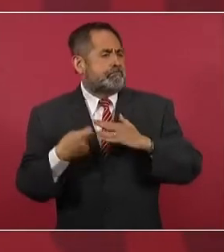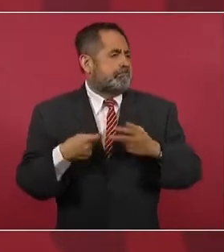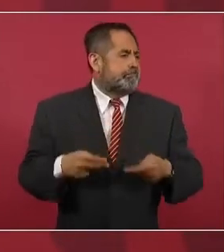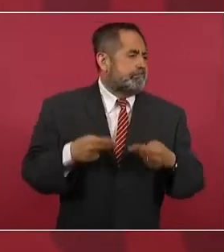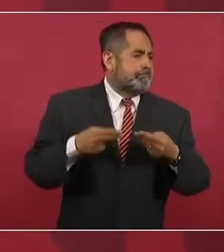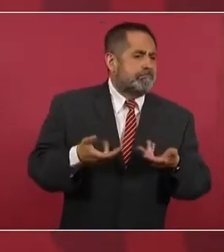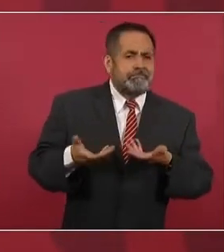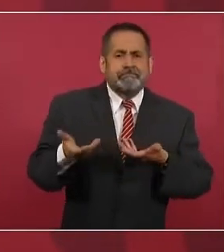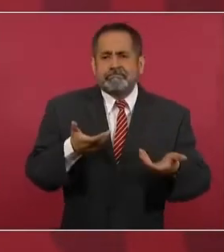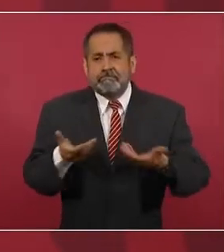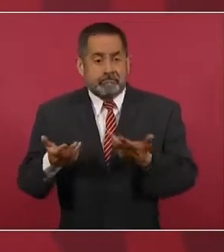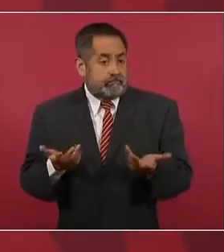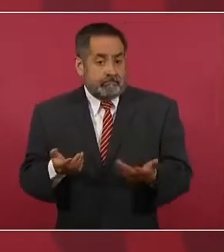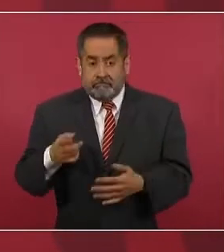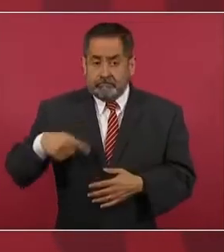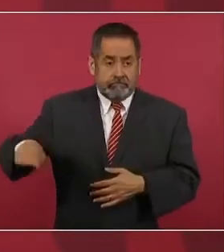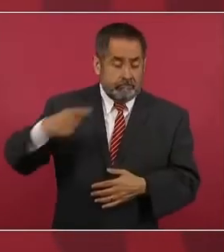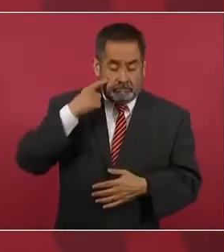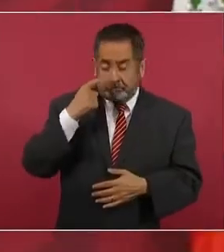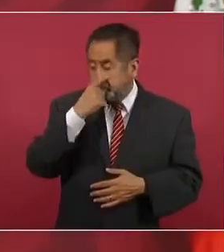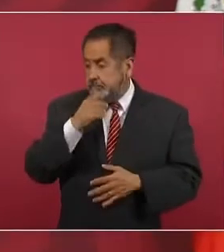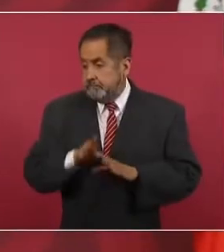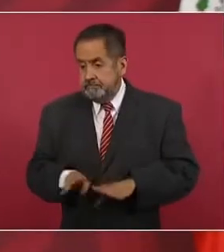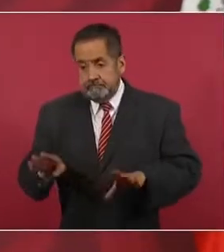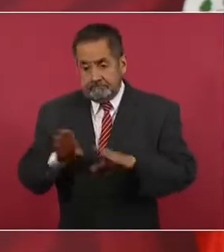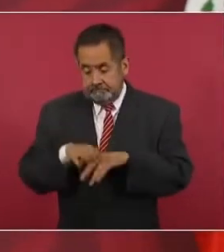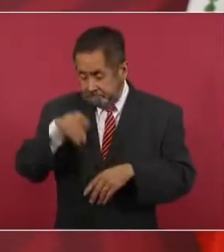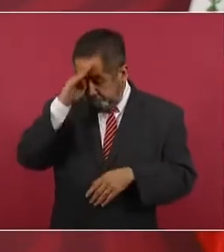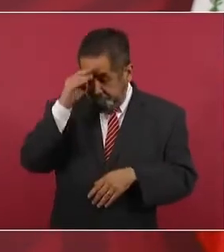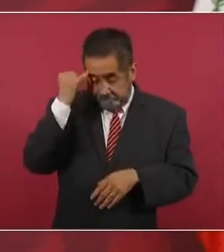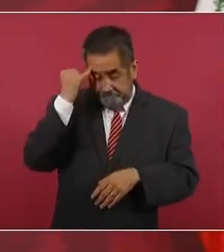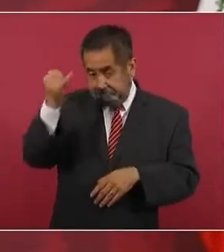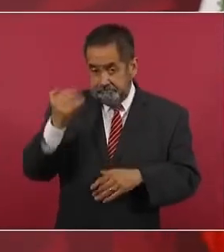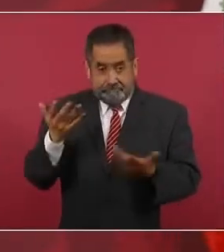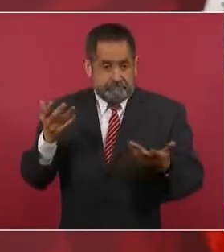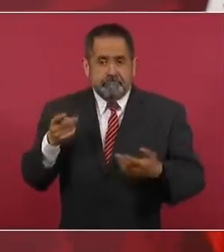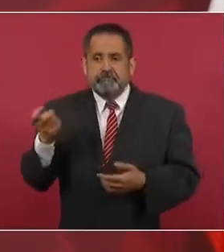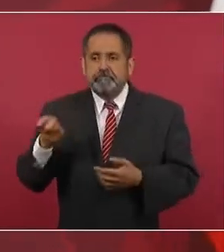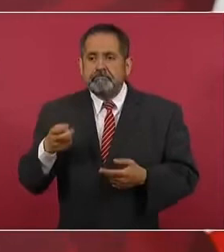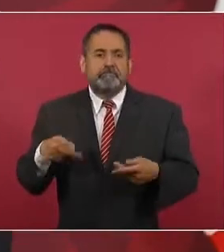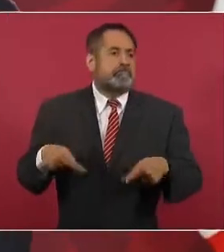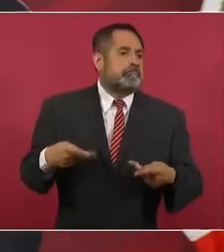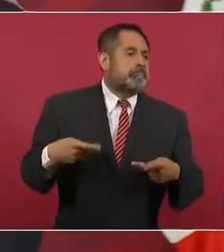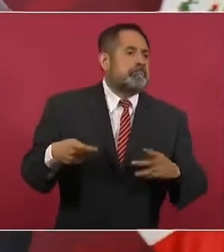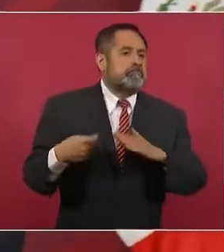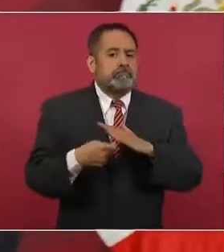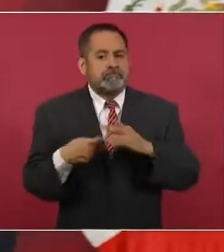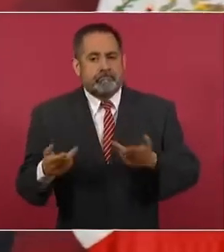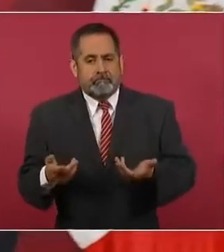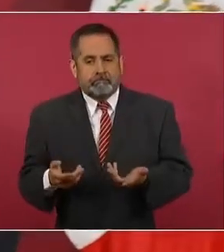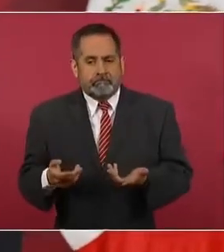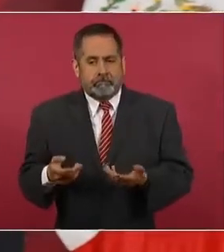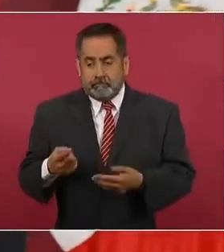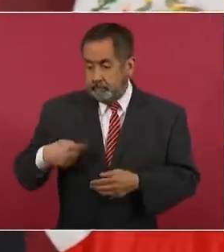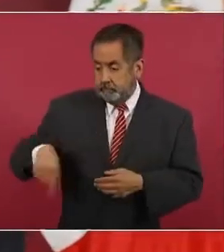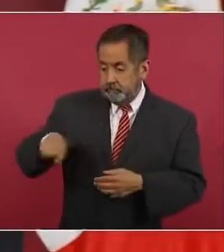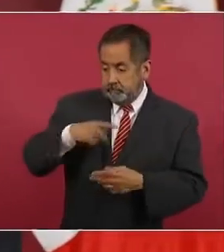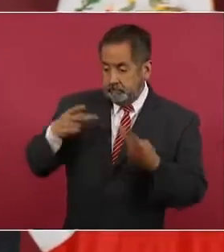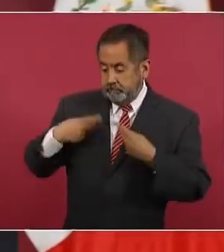se busca la vida como puede. Y por eso esos que se fueron son